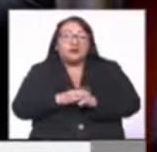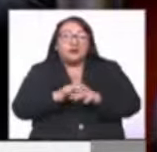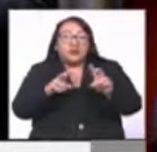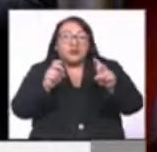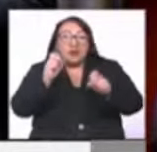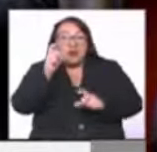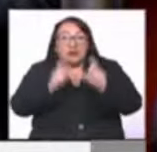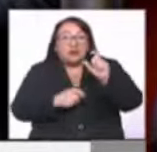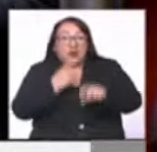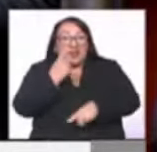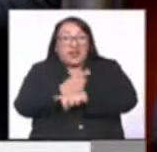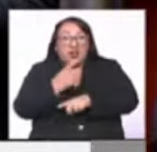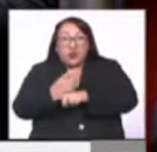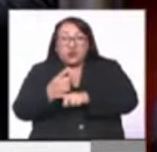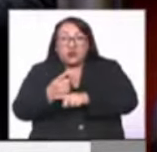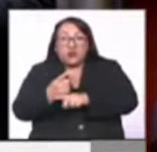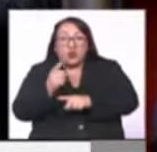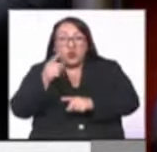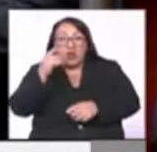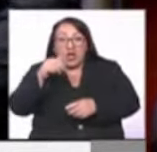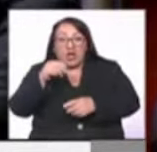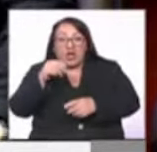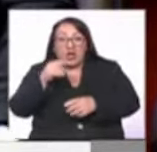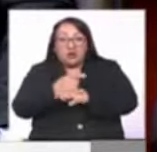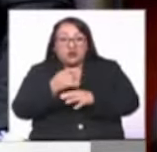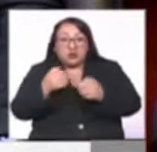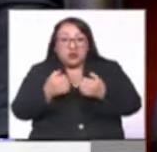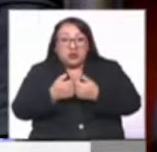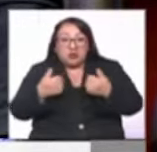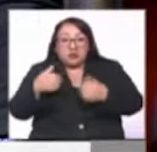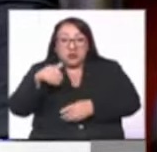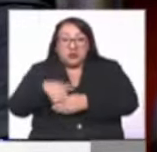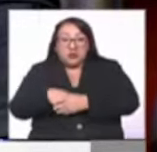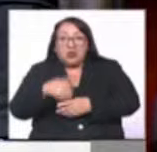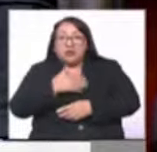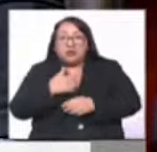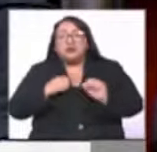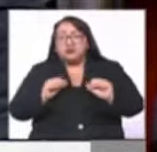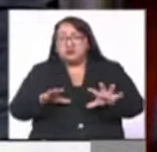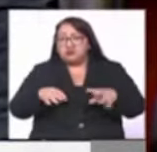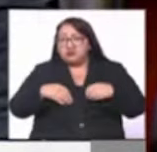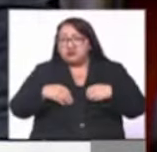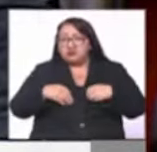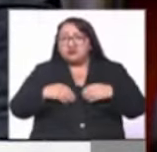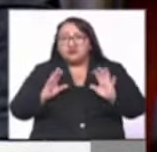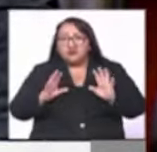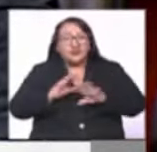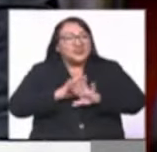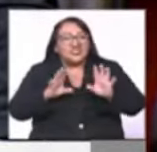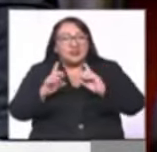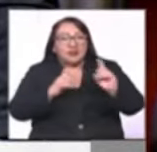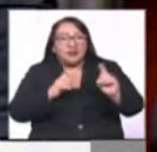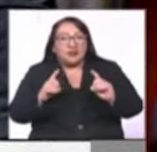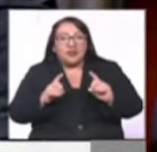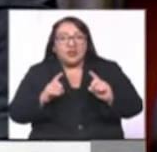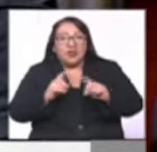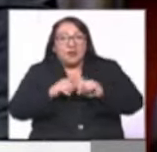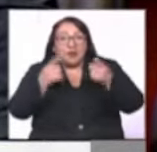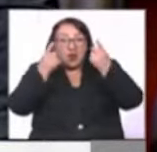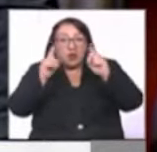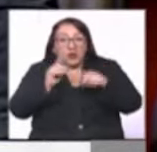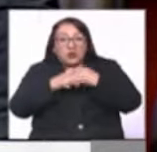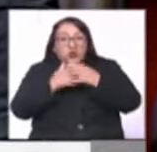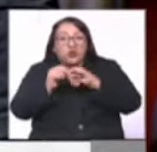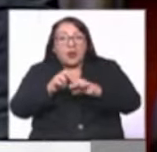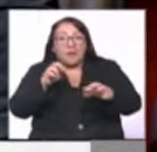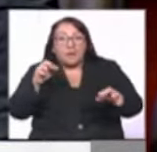denunciados que una acusación sea votada por separado el presidente accederá a su petición sin debate Los acuerdos del